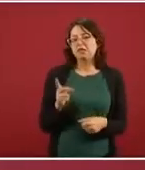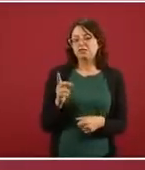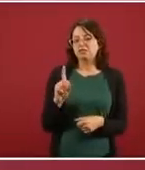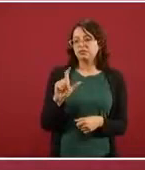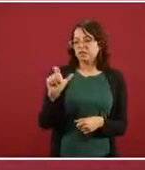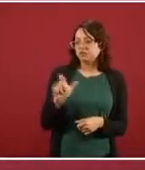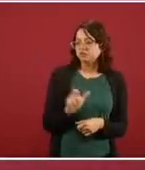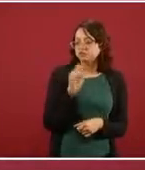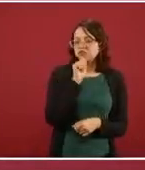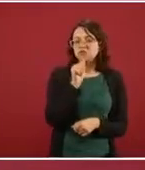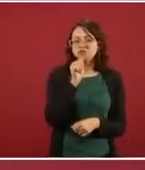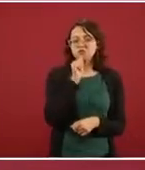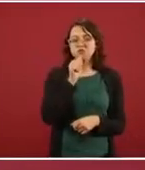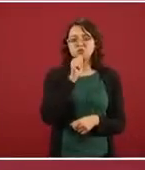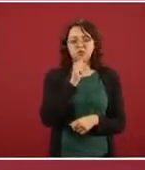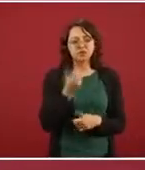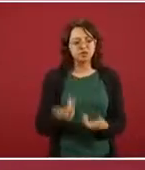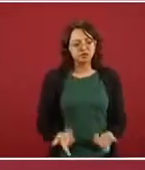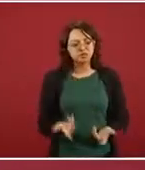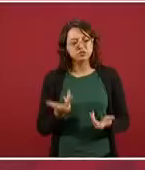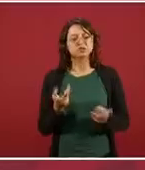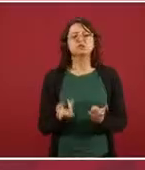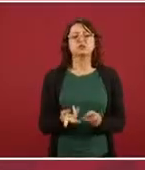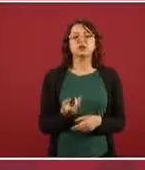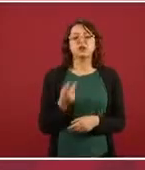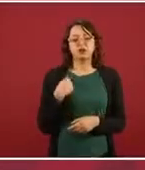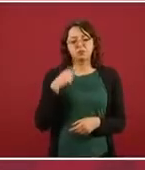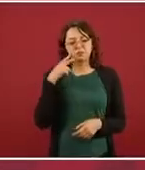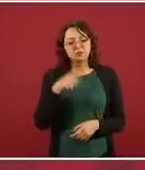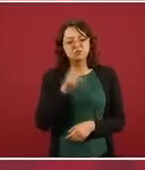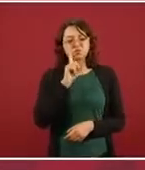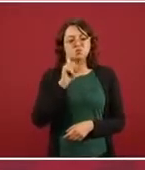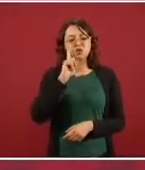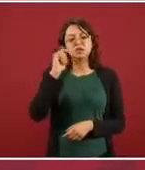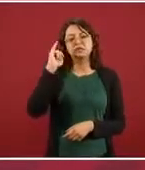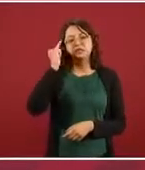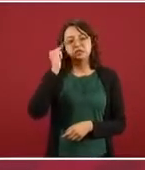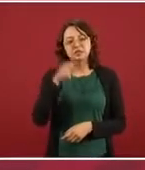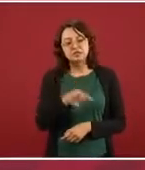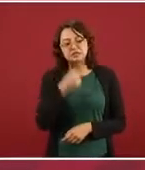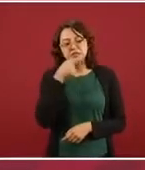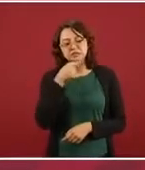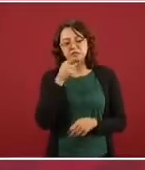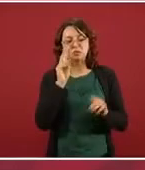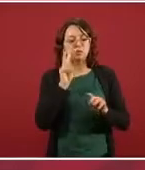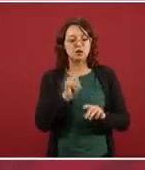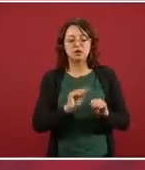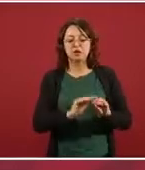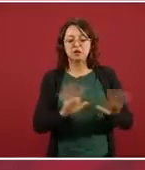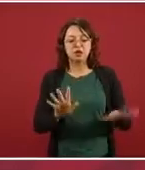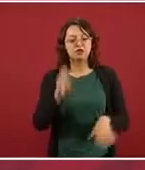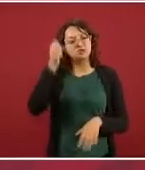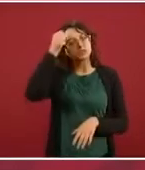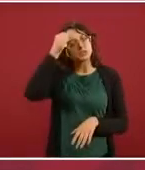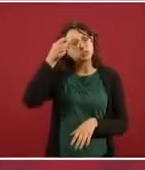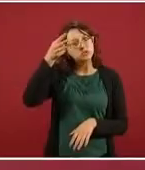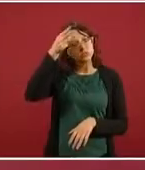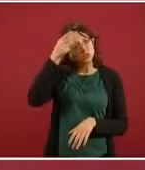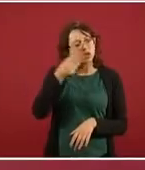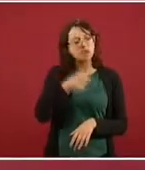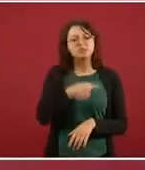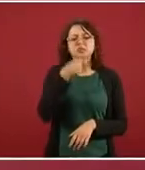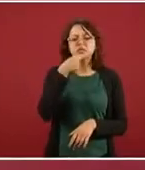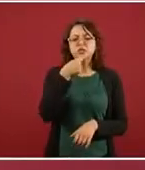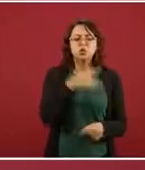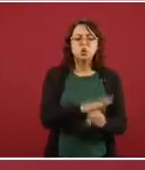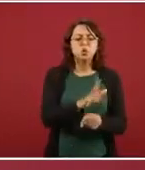que es evidente que el niño tiene síndrome de Down y le preguntamos qué diagnóstico tiene del niño